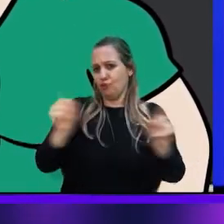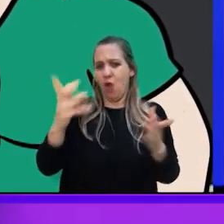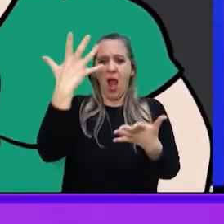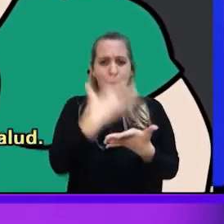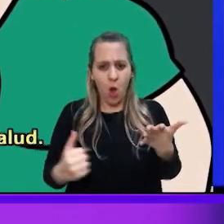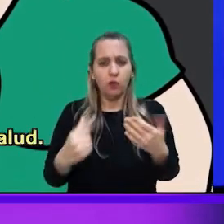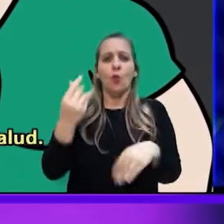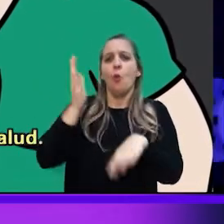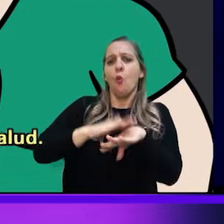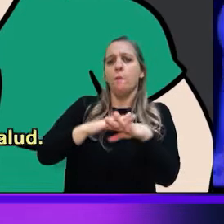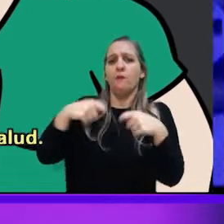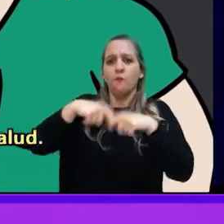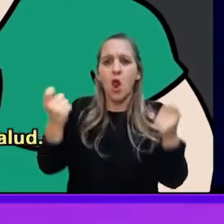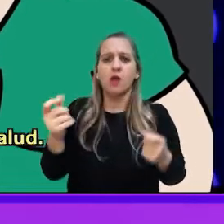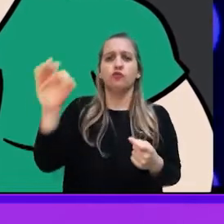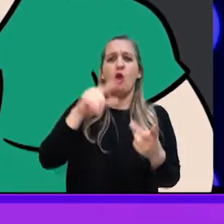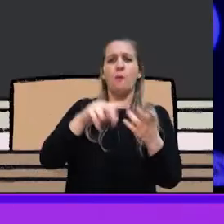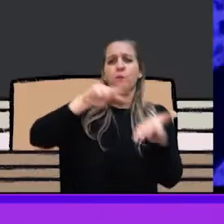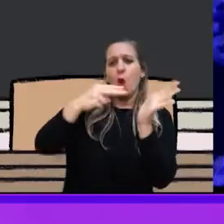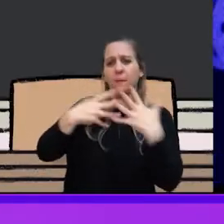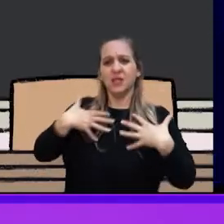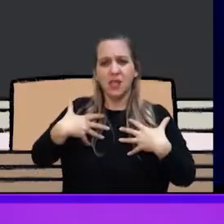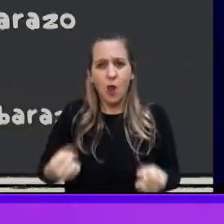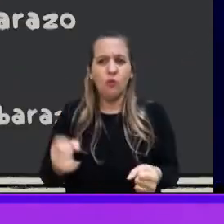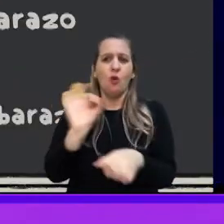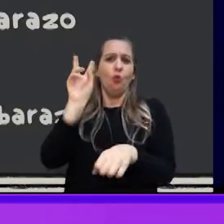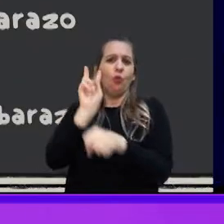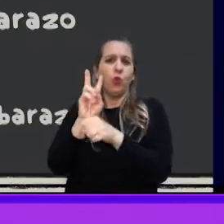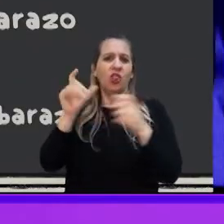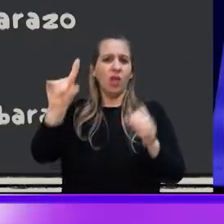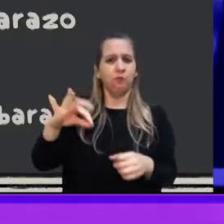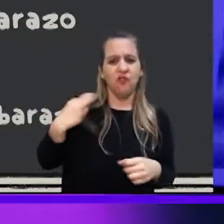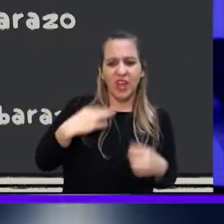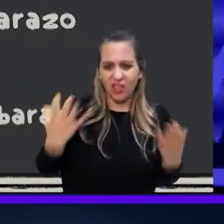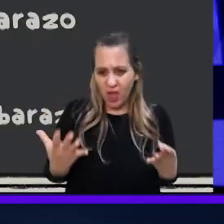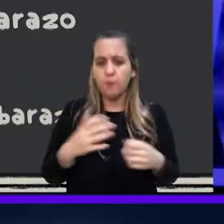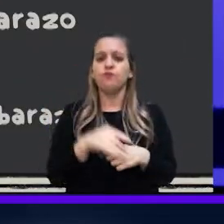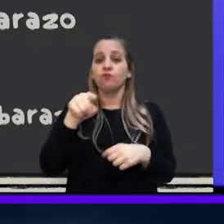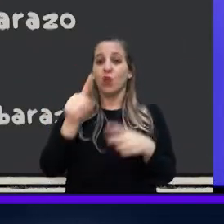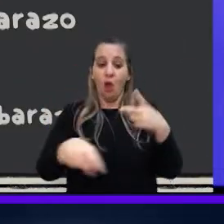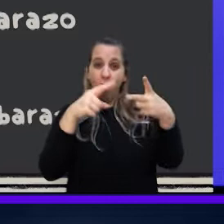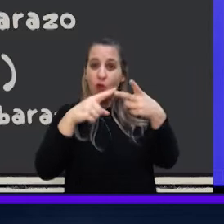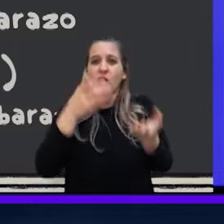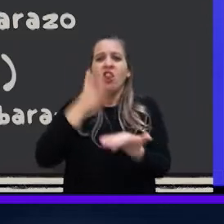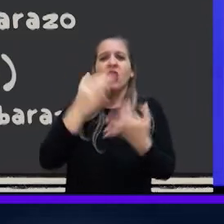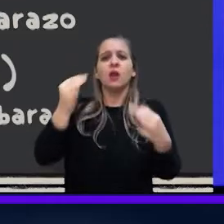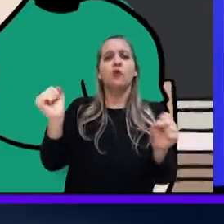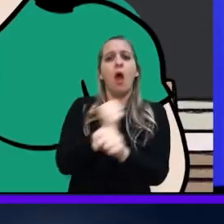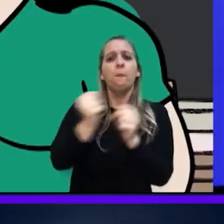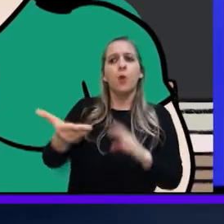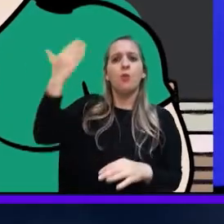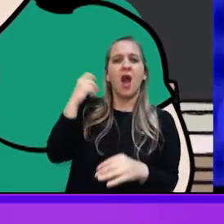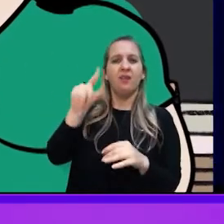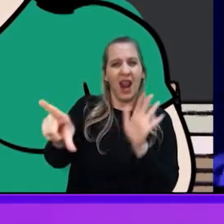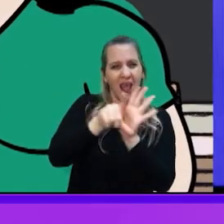10 no son intencionales, y cuando nos enfocamos específicamente en menores de 15 años, esta cifra aumenta, y hablamos de 8 de